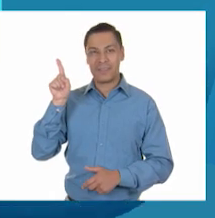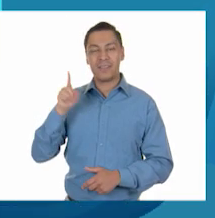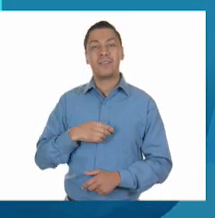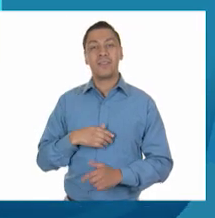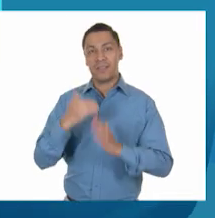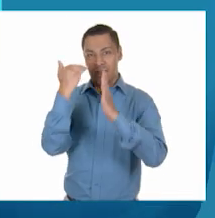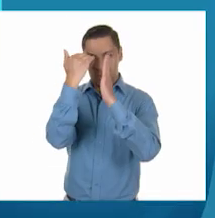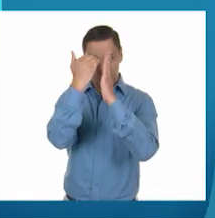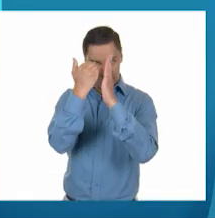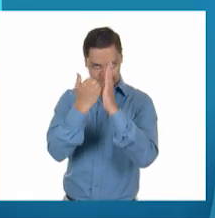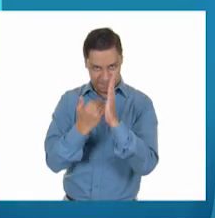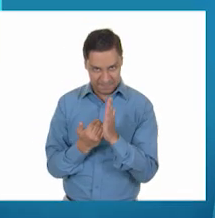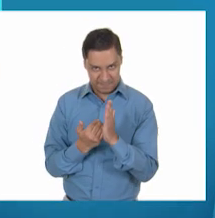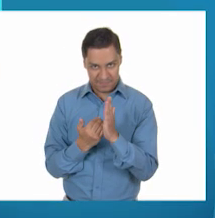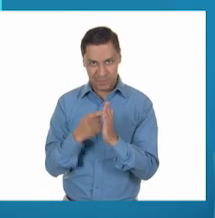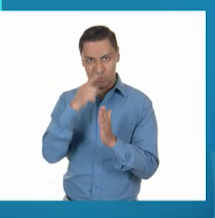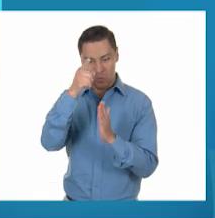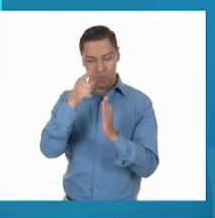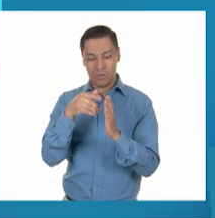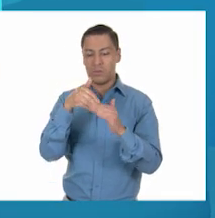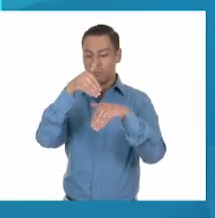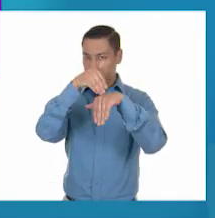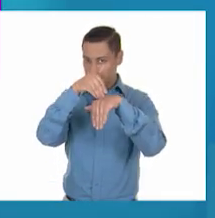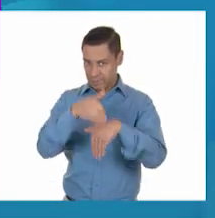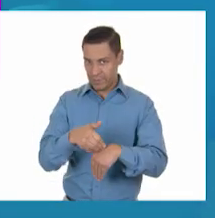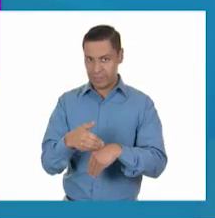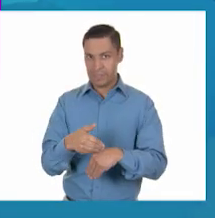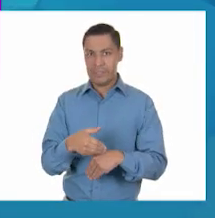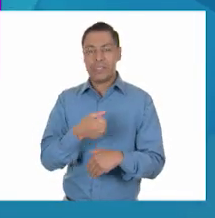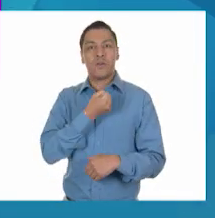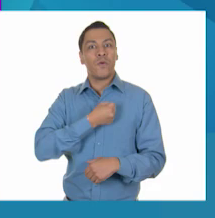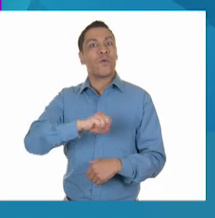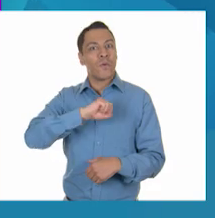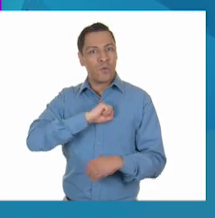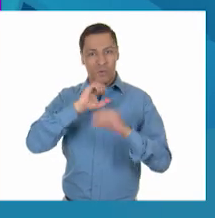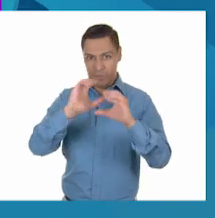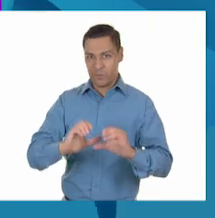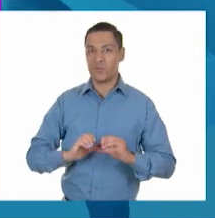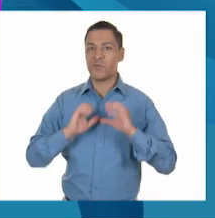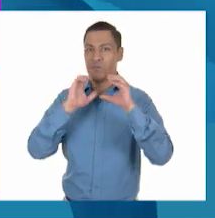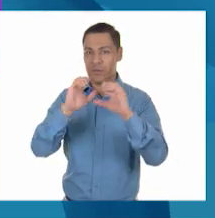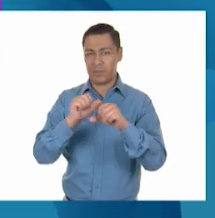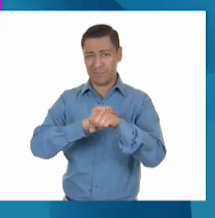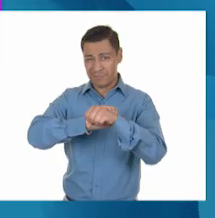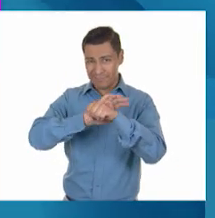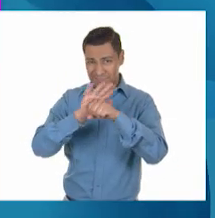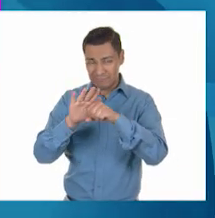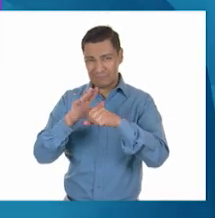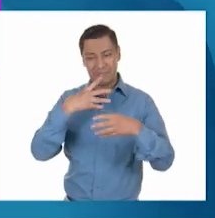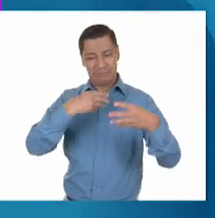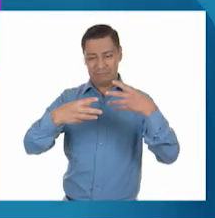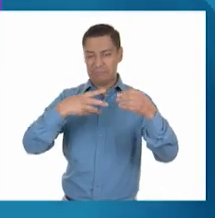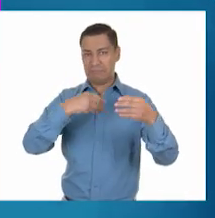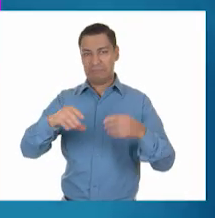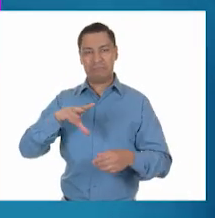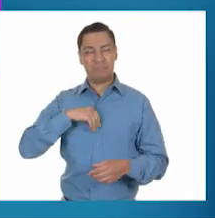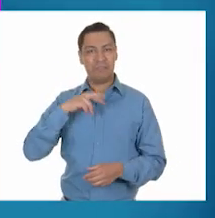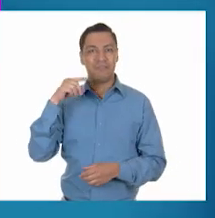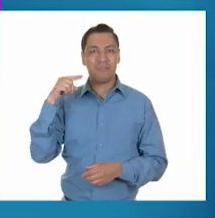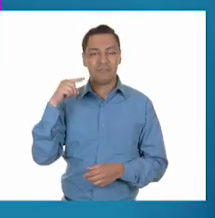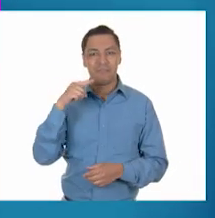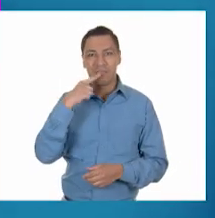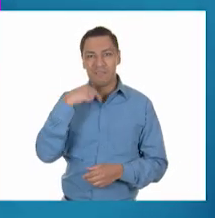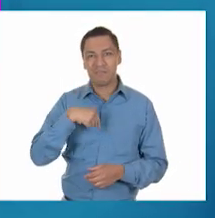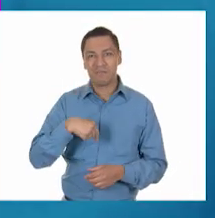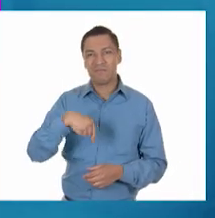Buenas prácticas para seguir adelante. Como todos sabemos, la COVID-19 es una enfermedad que se contagia muy fácilmente entre las